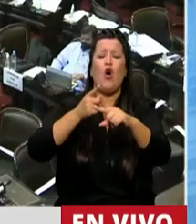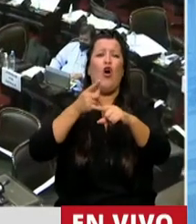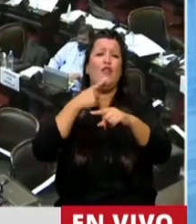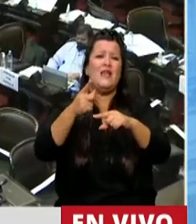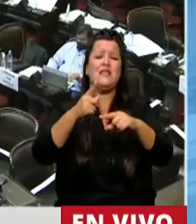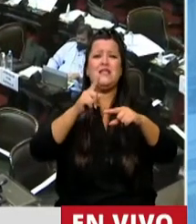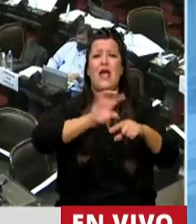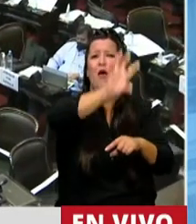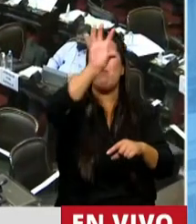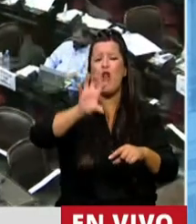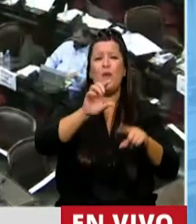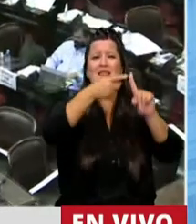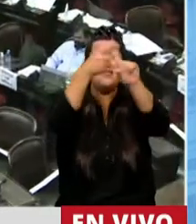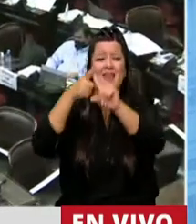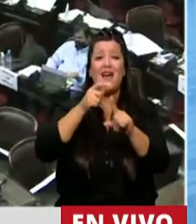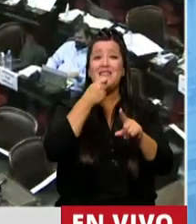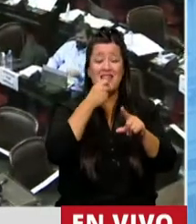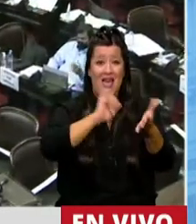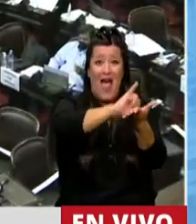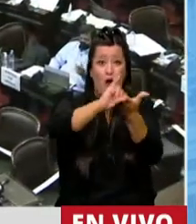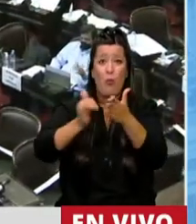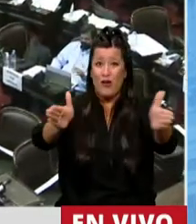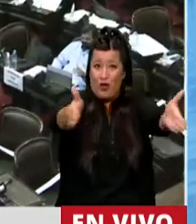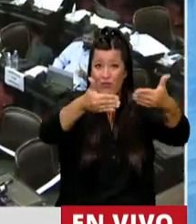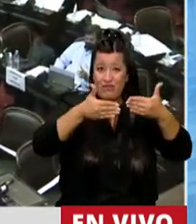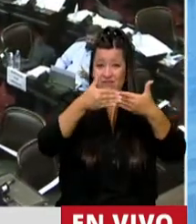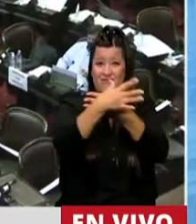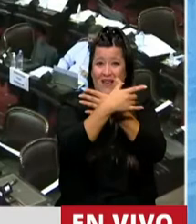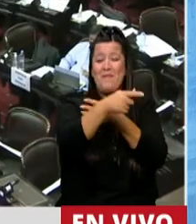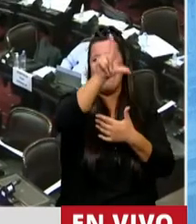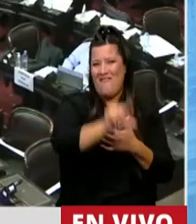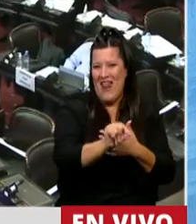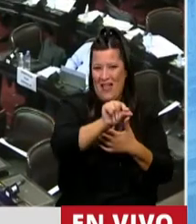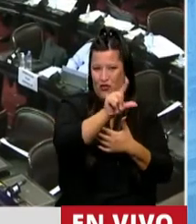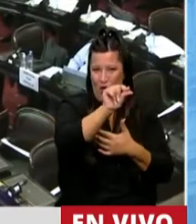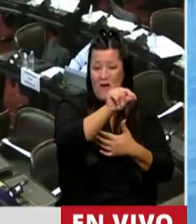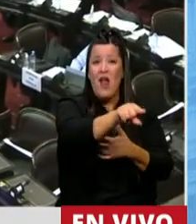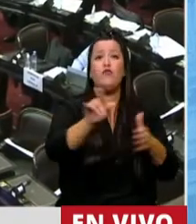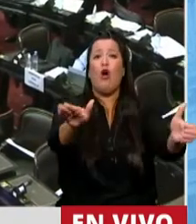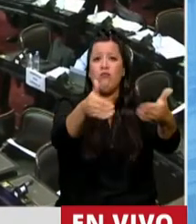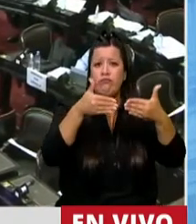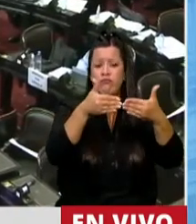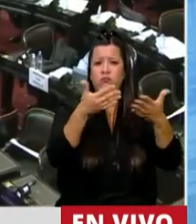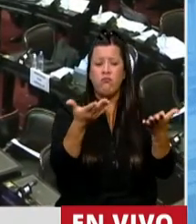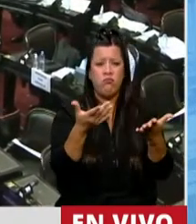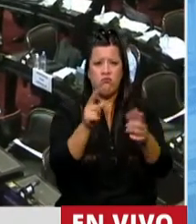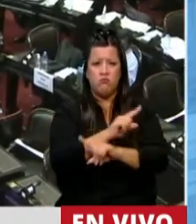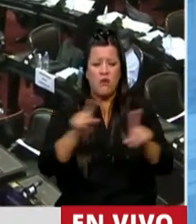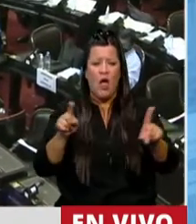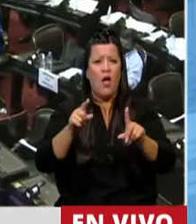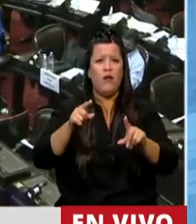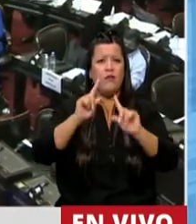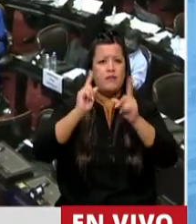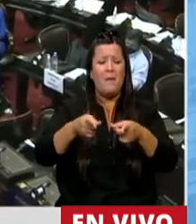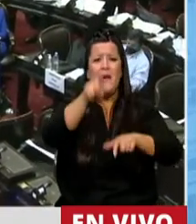conectividad, que cerrar este aeropuerto, el aeropuerto low cost, ha sido cerrarle la posibilidad a cientos